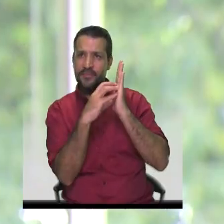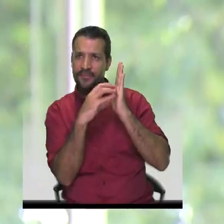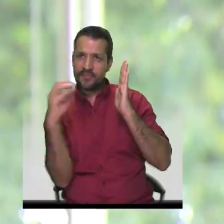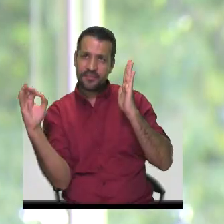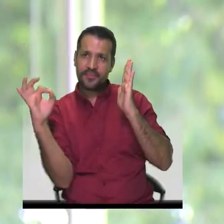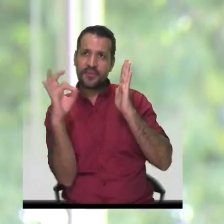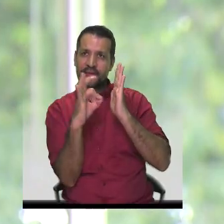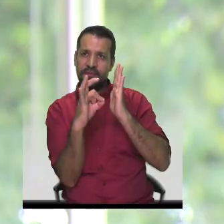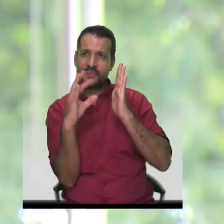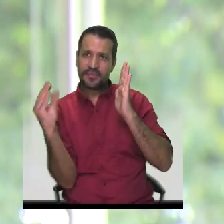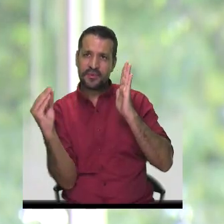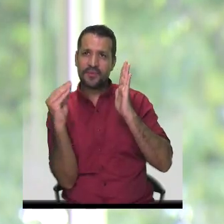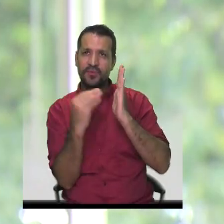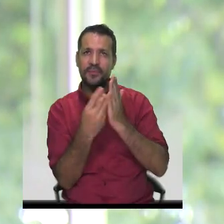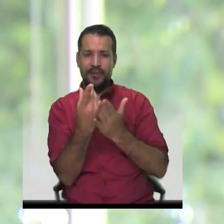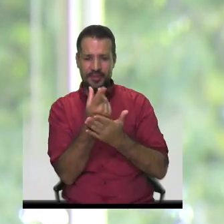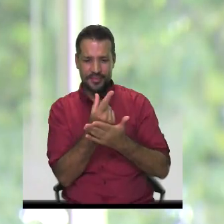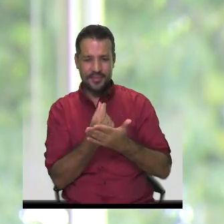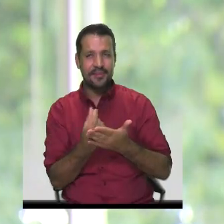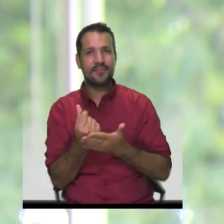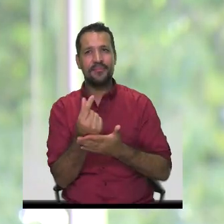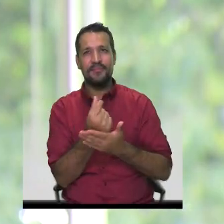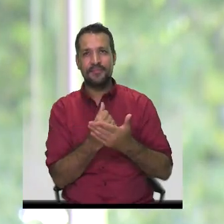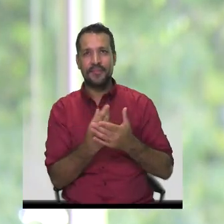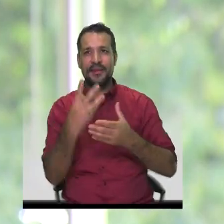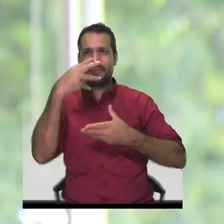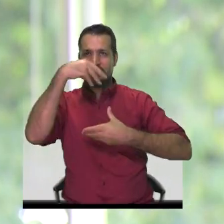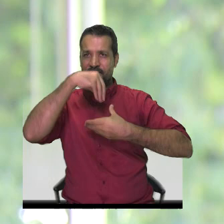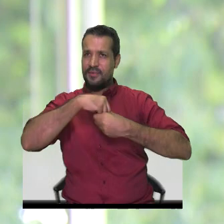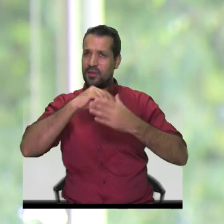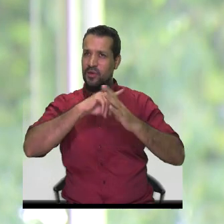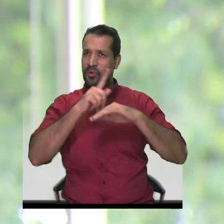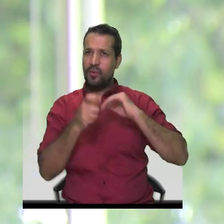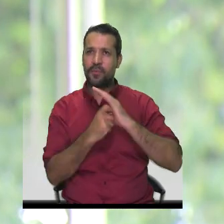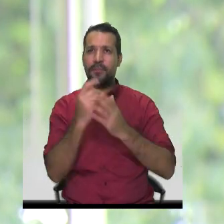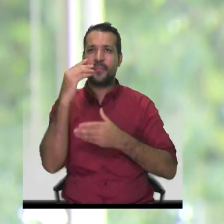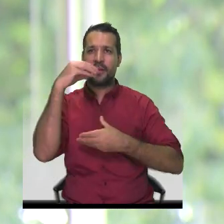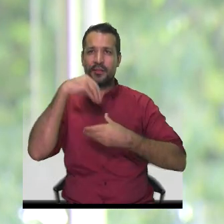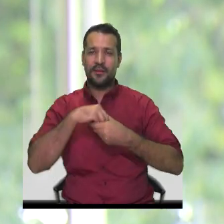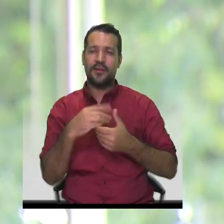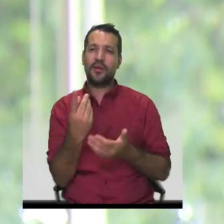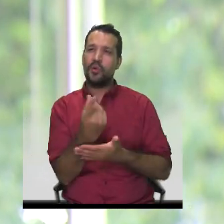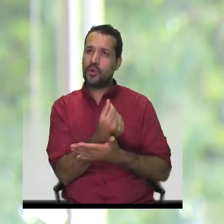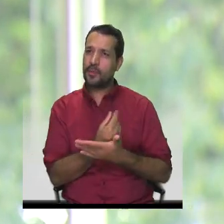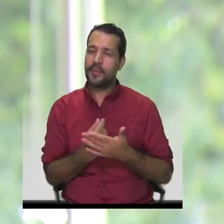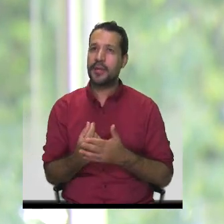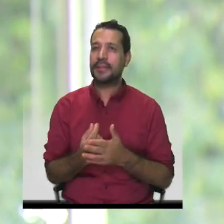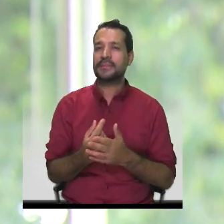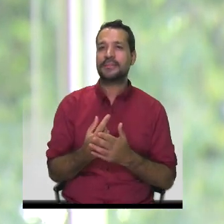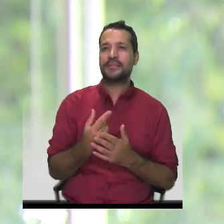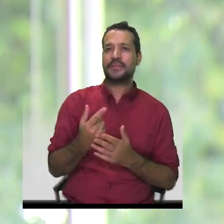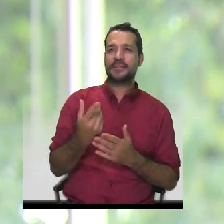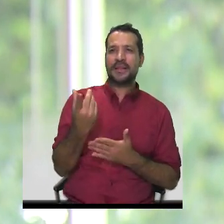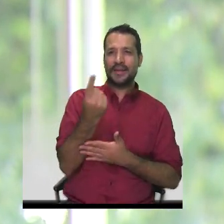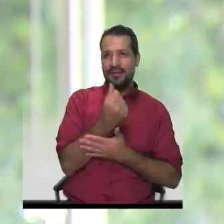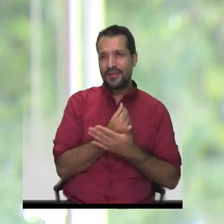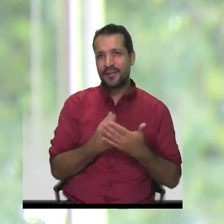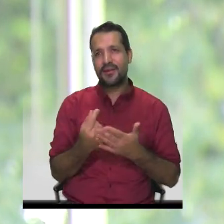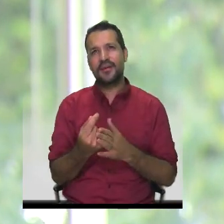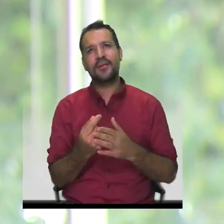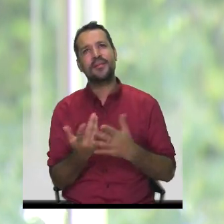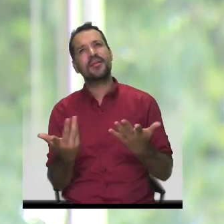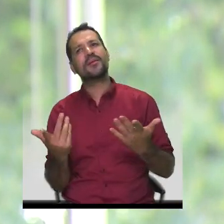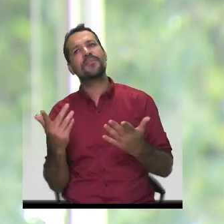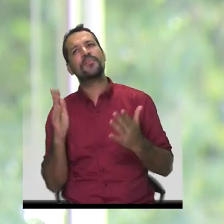economía. Pero eso a nosotros nos ha servido mucho para comprender las otras riquezas. En parte de este conflicto socioambiental, de la mano